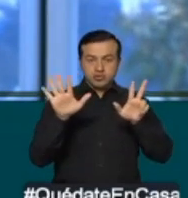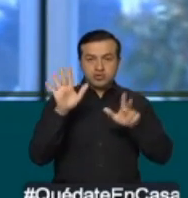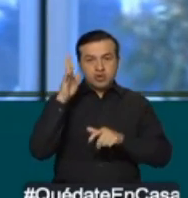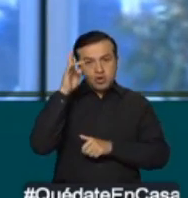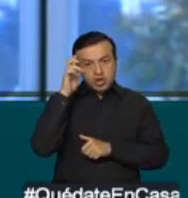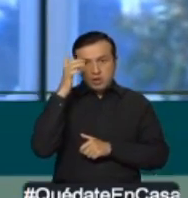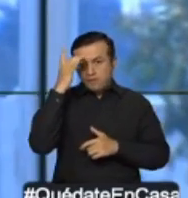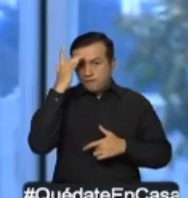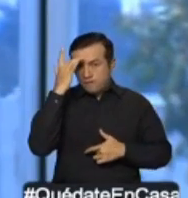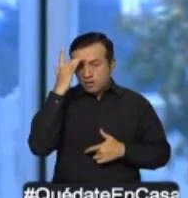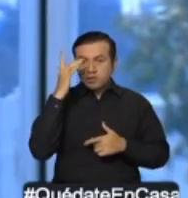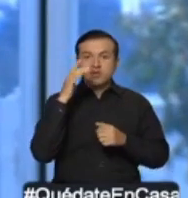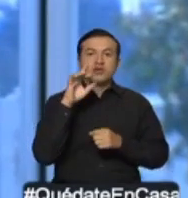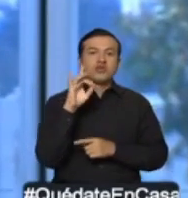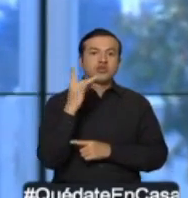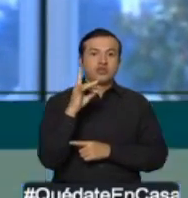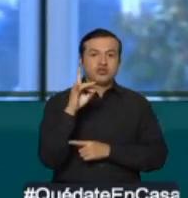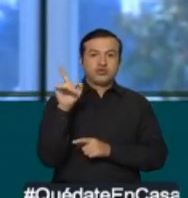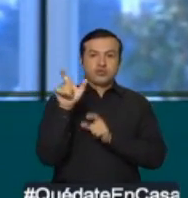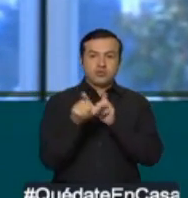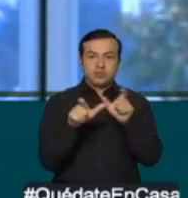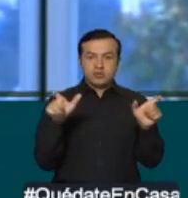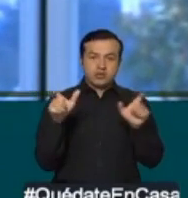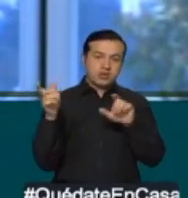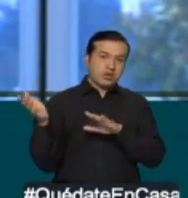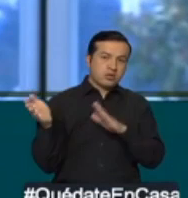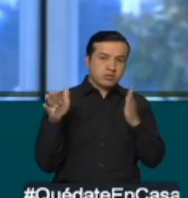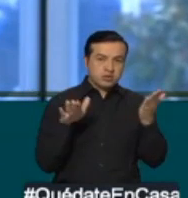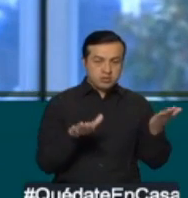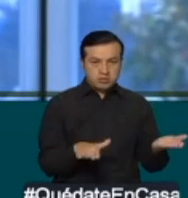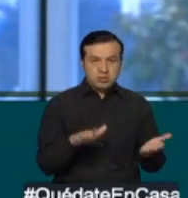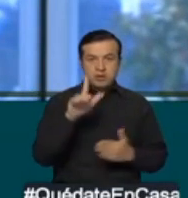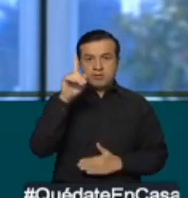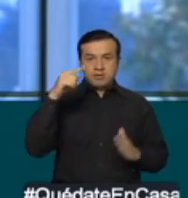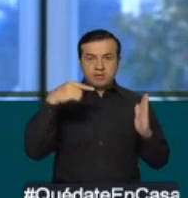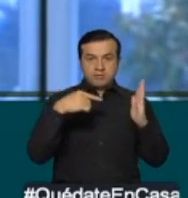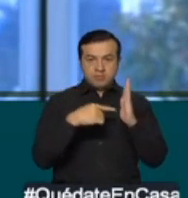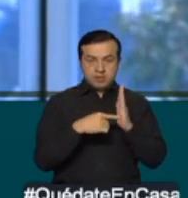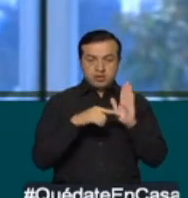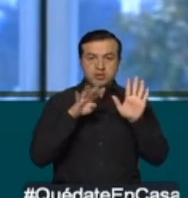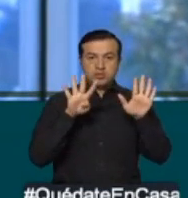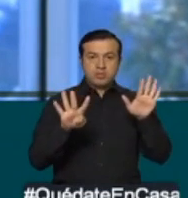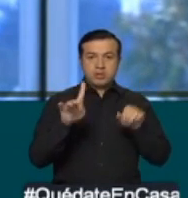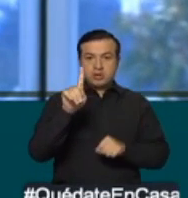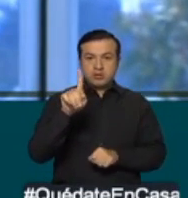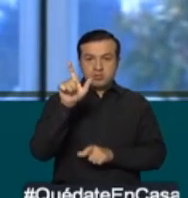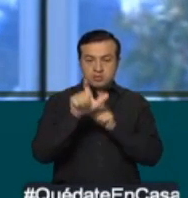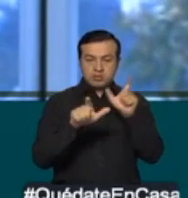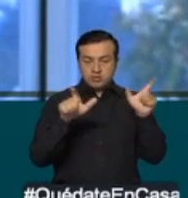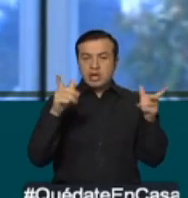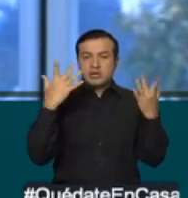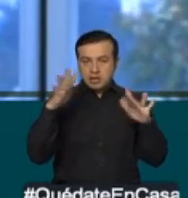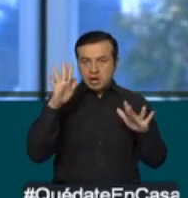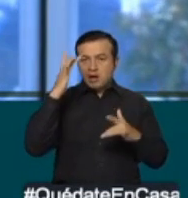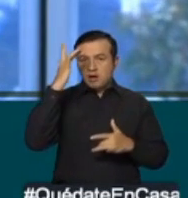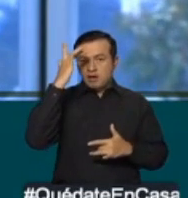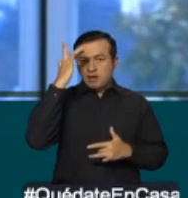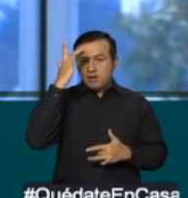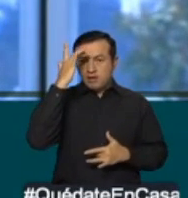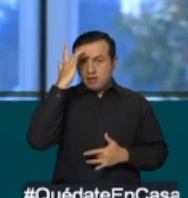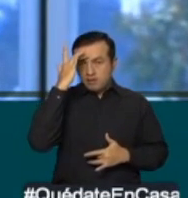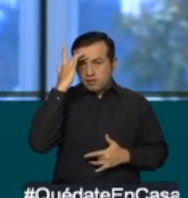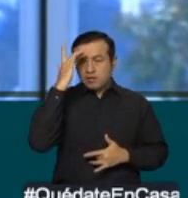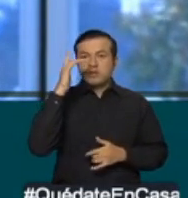sospecha 18 personas fallecidas mil 91 casos confirmados y tres personas